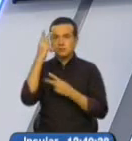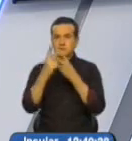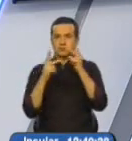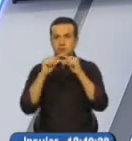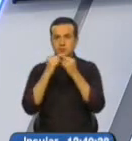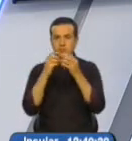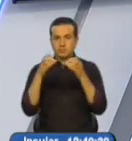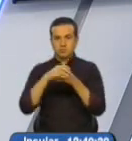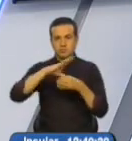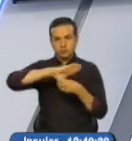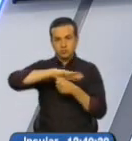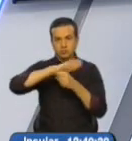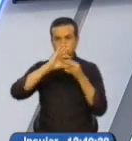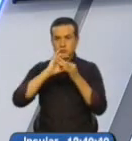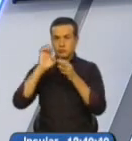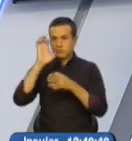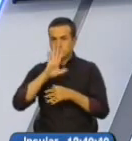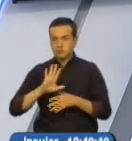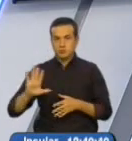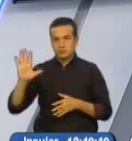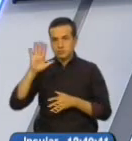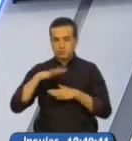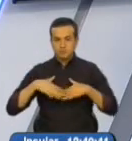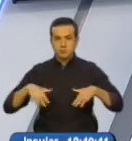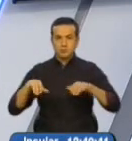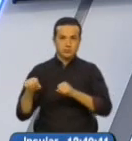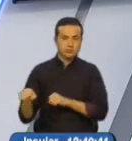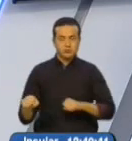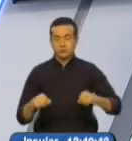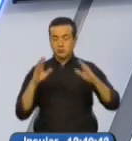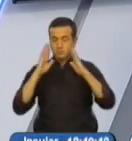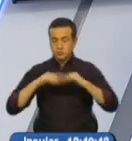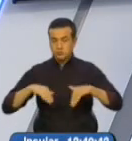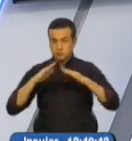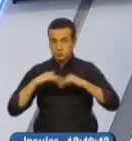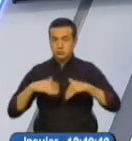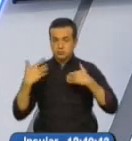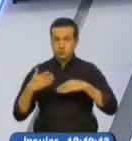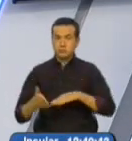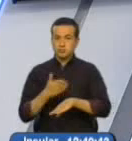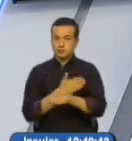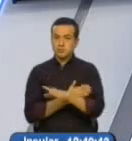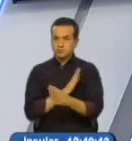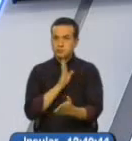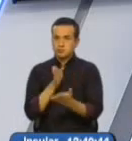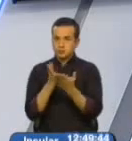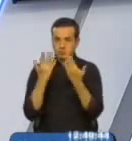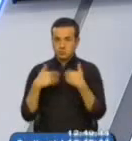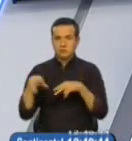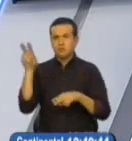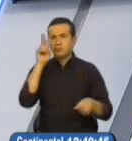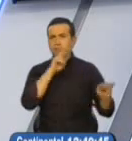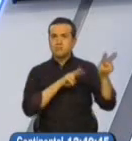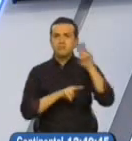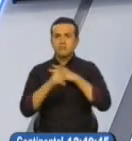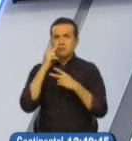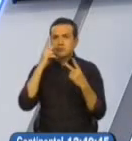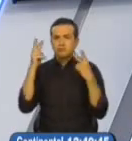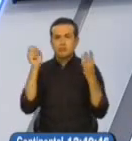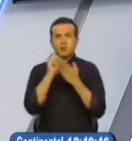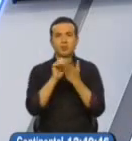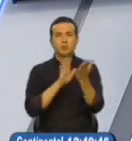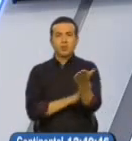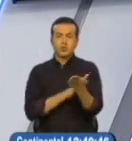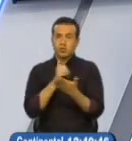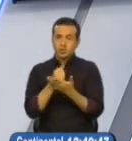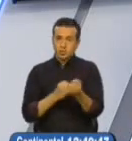grupo de embajadores de la Unión Europea en varias zonas afectadas por el terremoto del pasado año. El objetivo de los recorridos fue verificar los proyectos